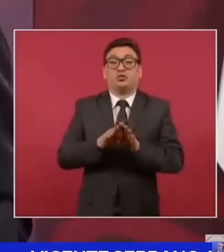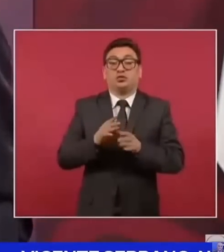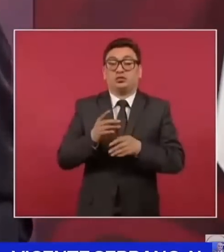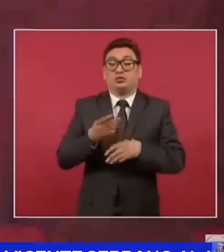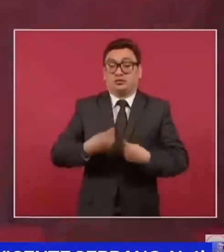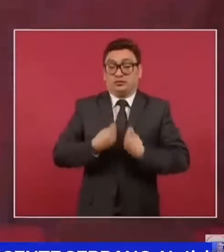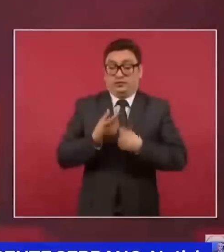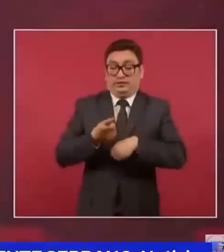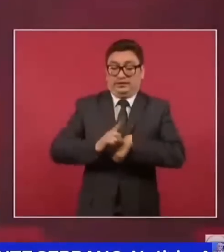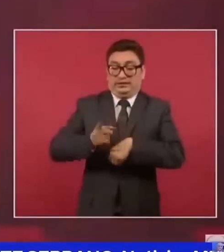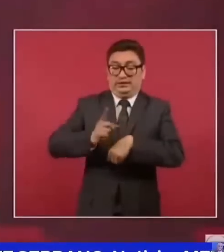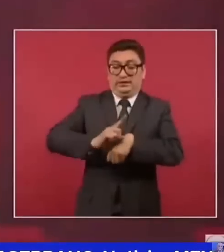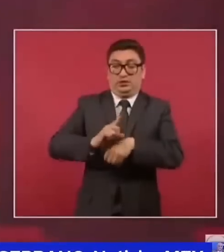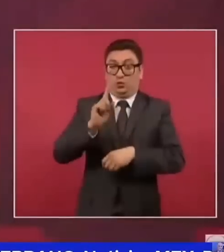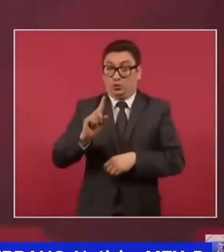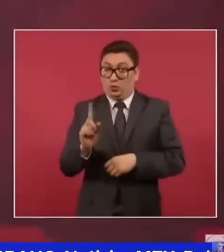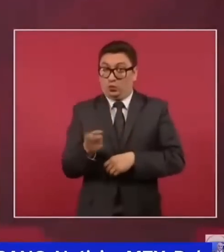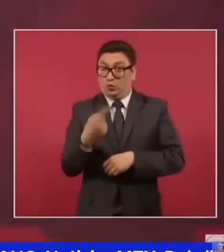diario.